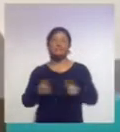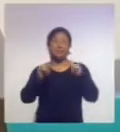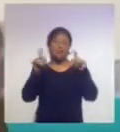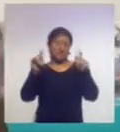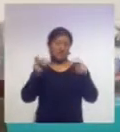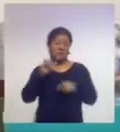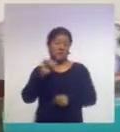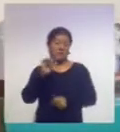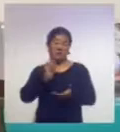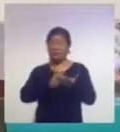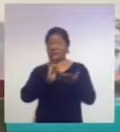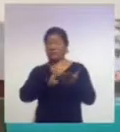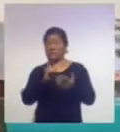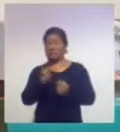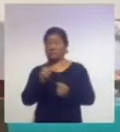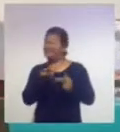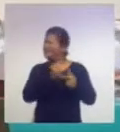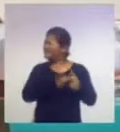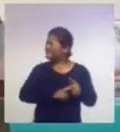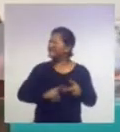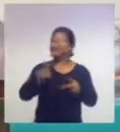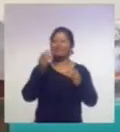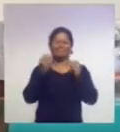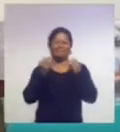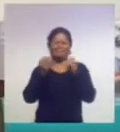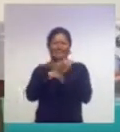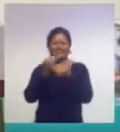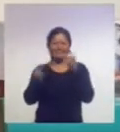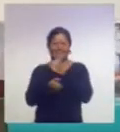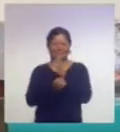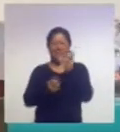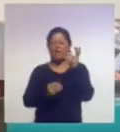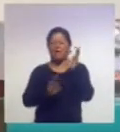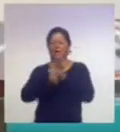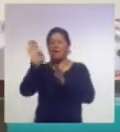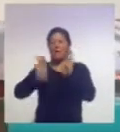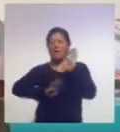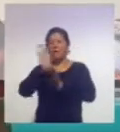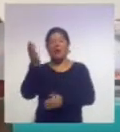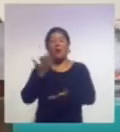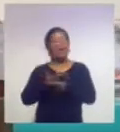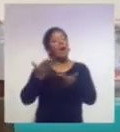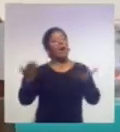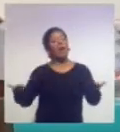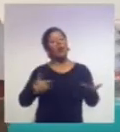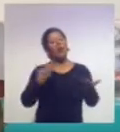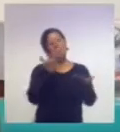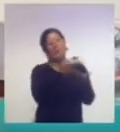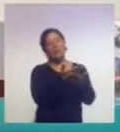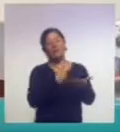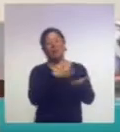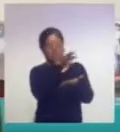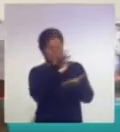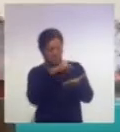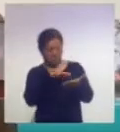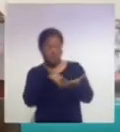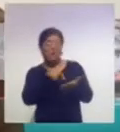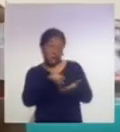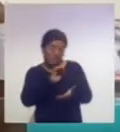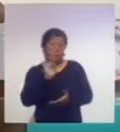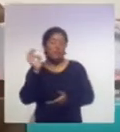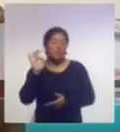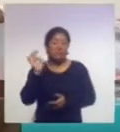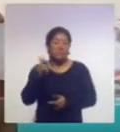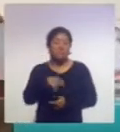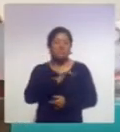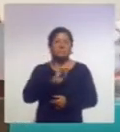ha sido punta de lanza en muchas cosas, ¿no? Y ahora con la iniciativa yo creo que también será punta de lanza para lo que venga y que otros estados de